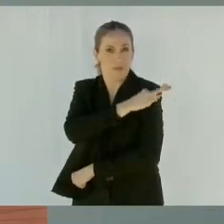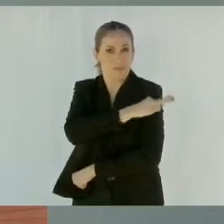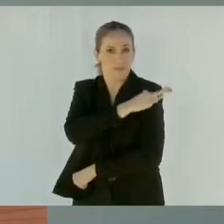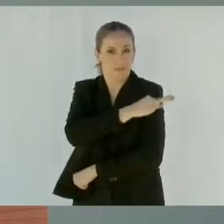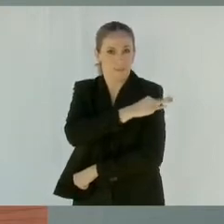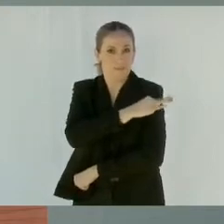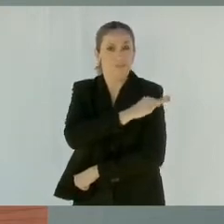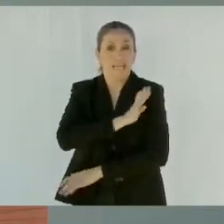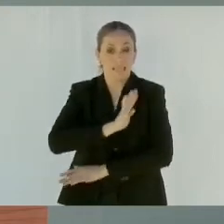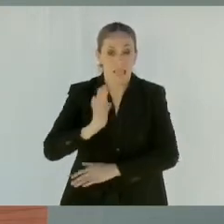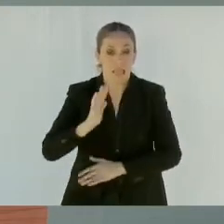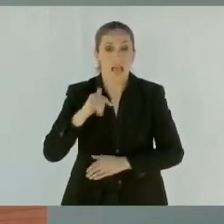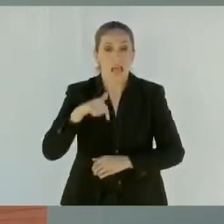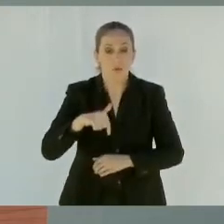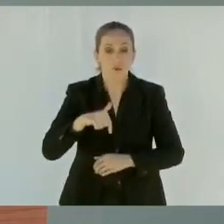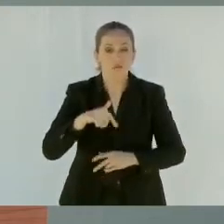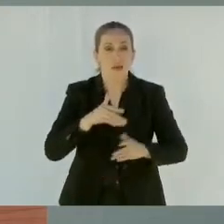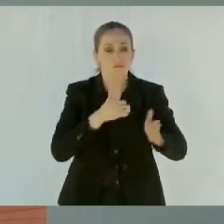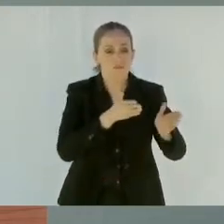que ya está en fase 3,